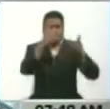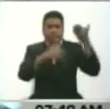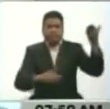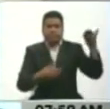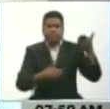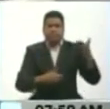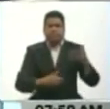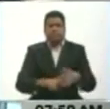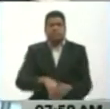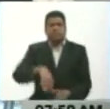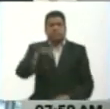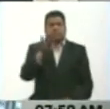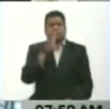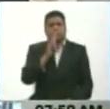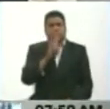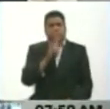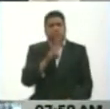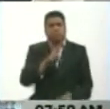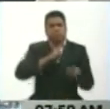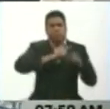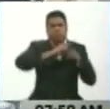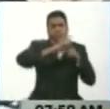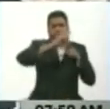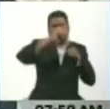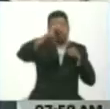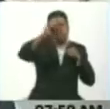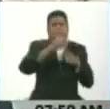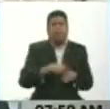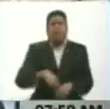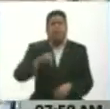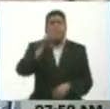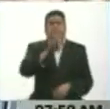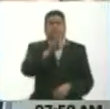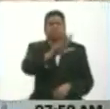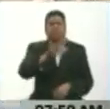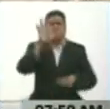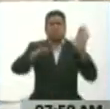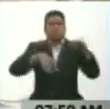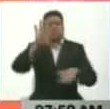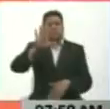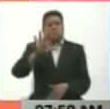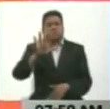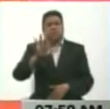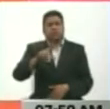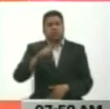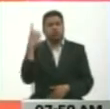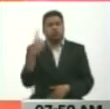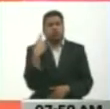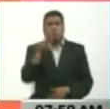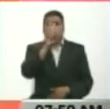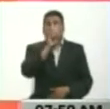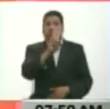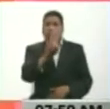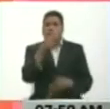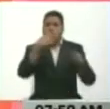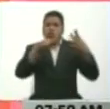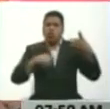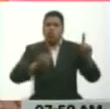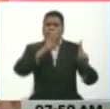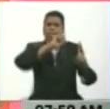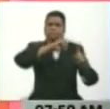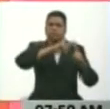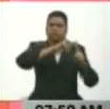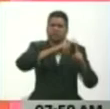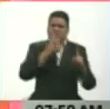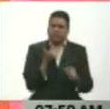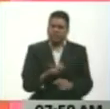inauguración del teleférico de Mérida, Mucumbari. Es decir, 1.315 que solamente 2 hablen de cosas positivas que ha hecho la